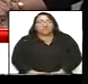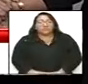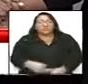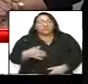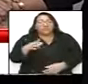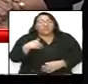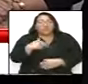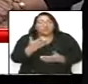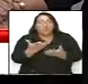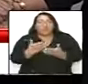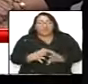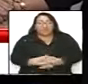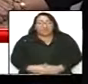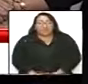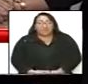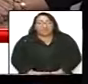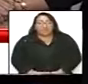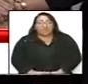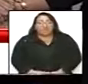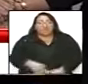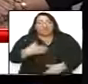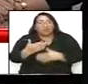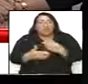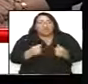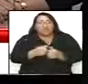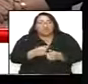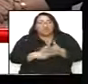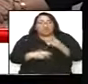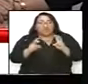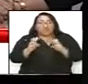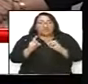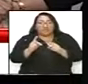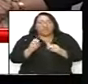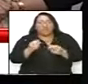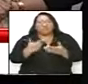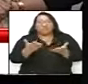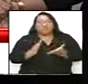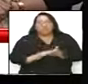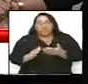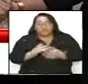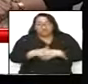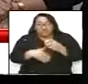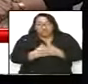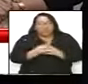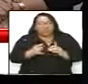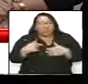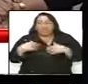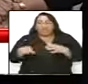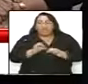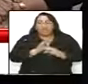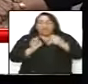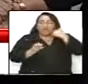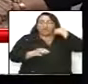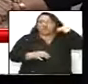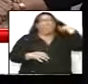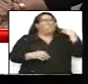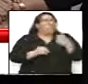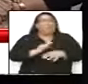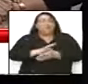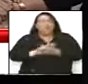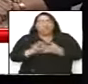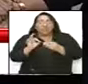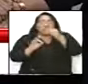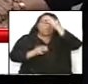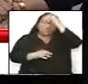pedido de avanzar en que en el tema de dádivas no debe existir ningún tipo de dádivas,